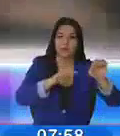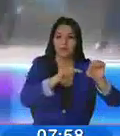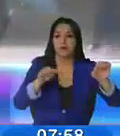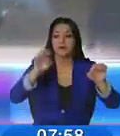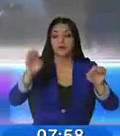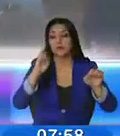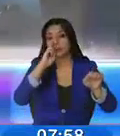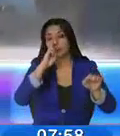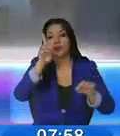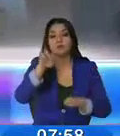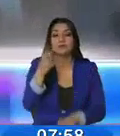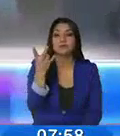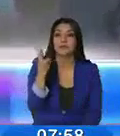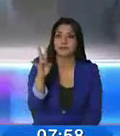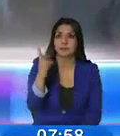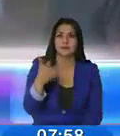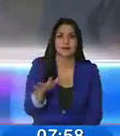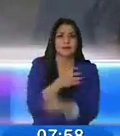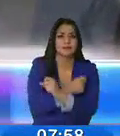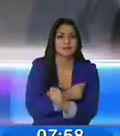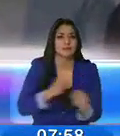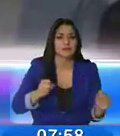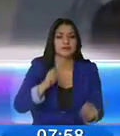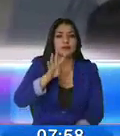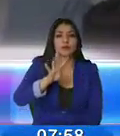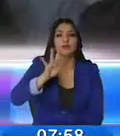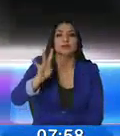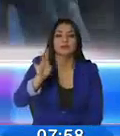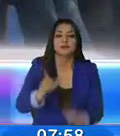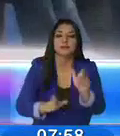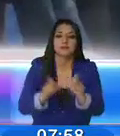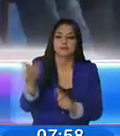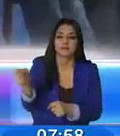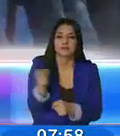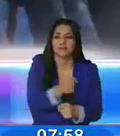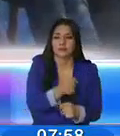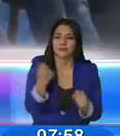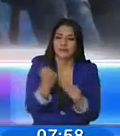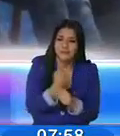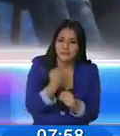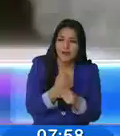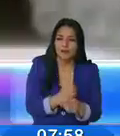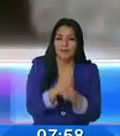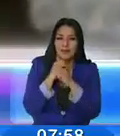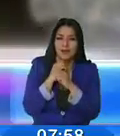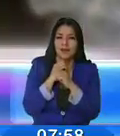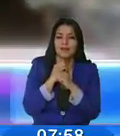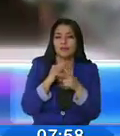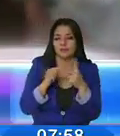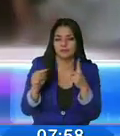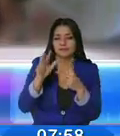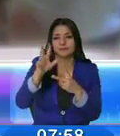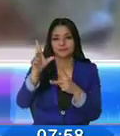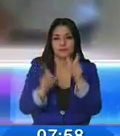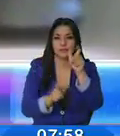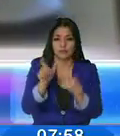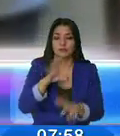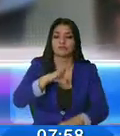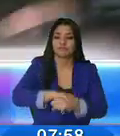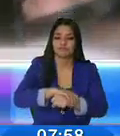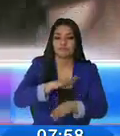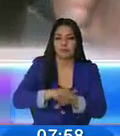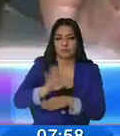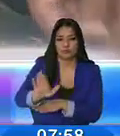del 2017, se han rescatado a 47 víctimas de trata y se han detenido a 32 personas por este